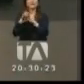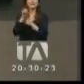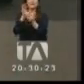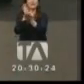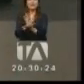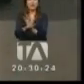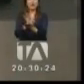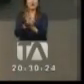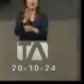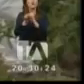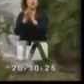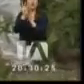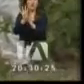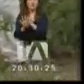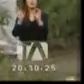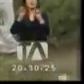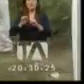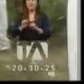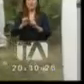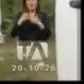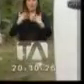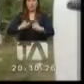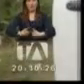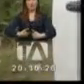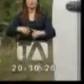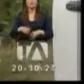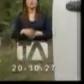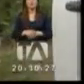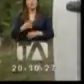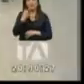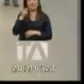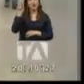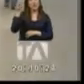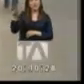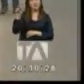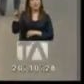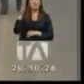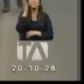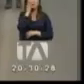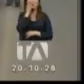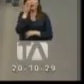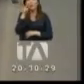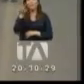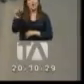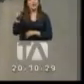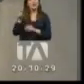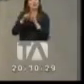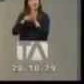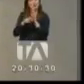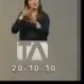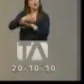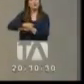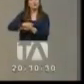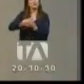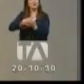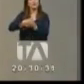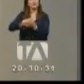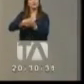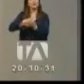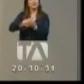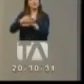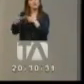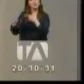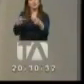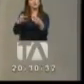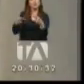de 4 años lo que permitió encontrar el cadáver. El niño dijo que allí vio por última vez a su madre minutos después de haber tenido una